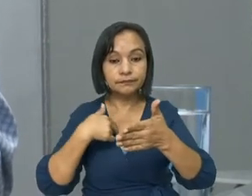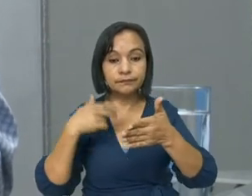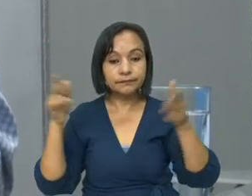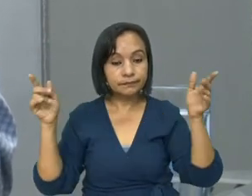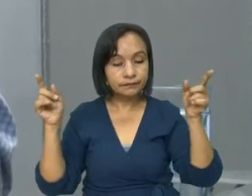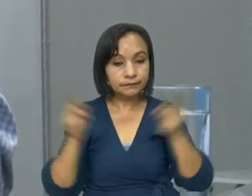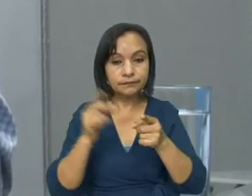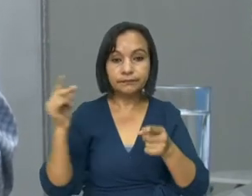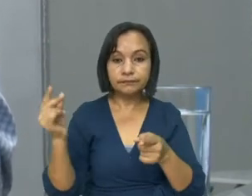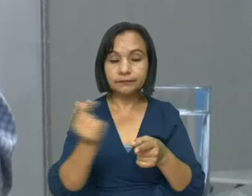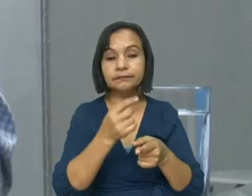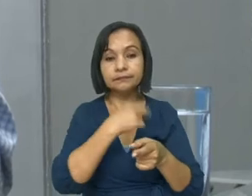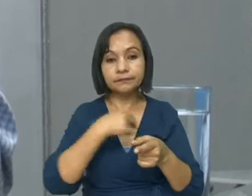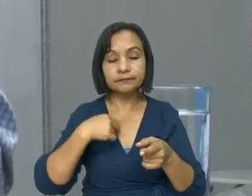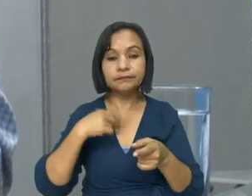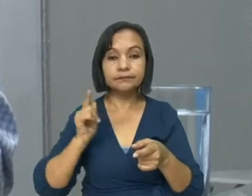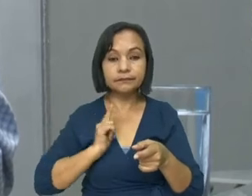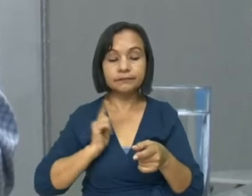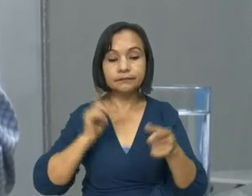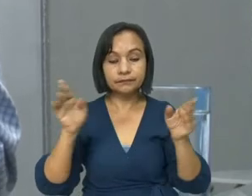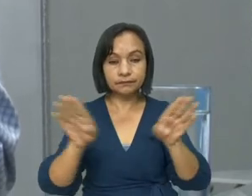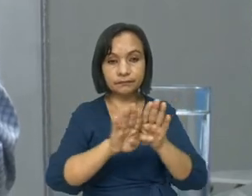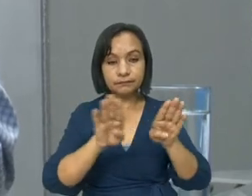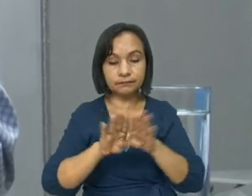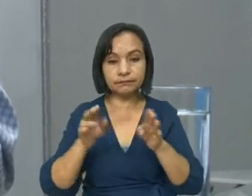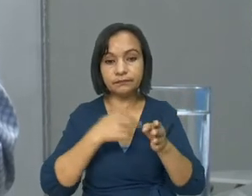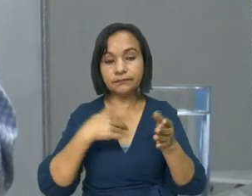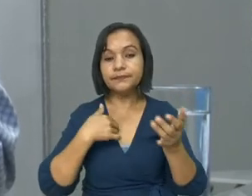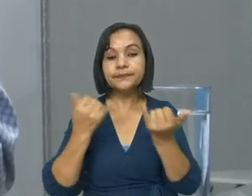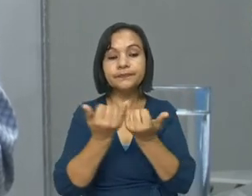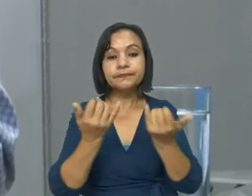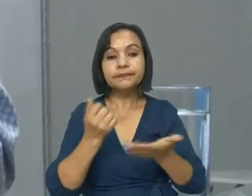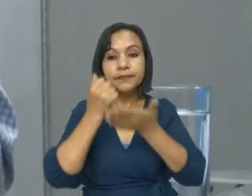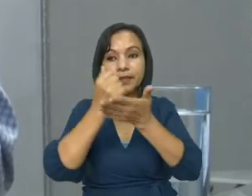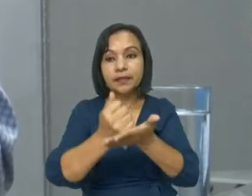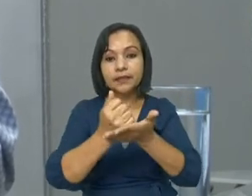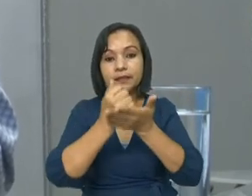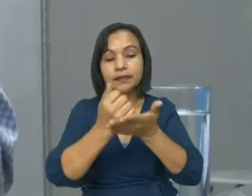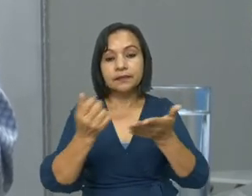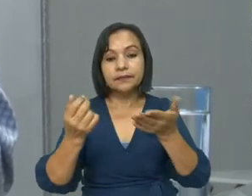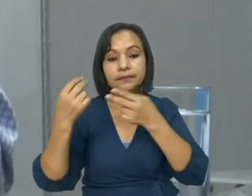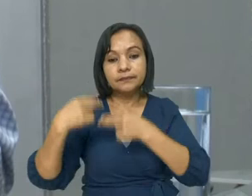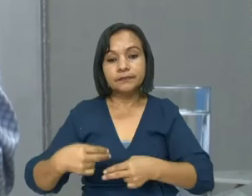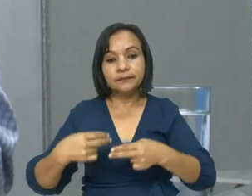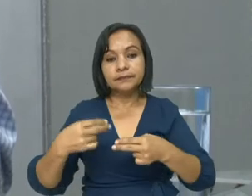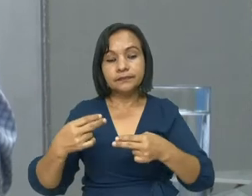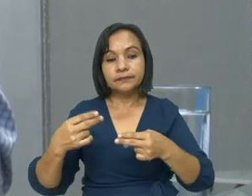tiempo posible nosotros la vamos a tener cerrada. Y para beneficio de las comunidades rurales